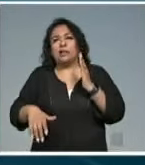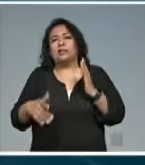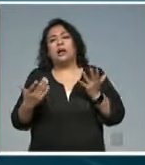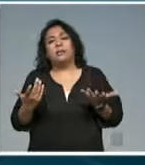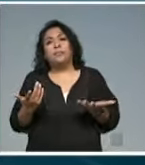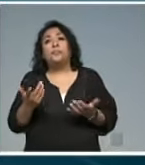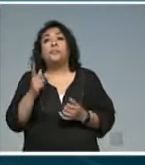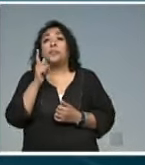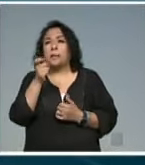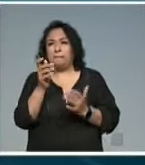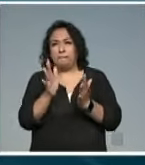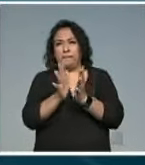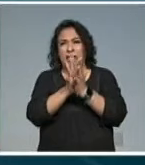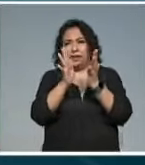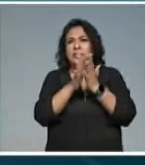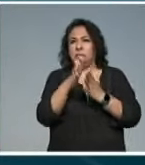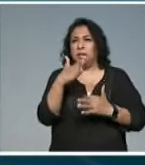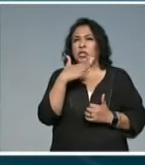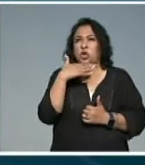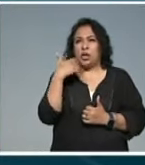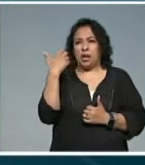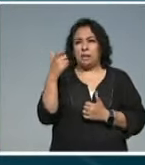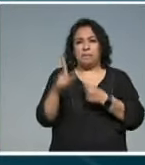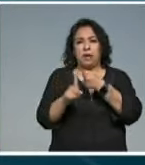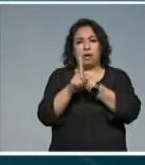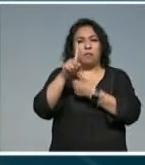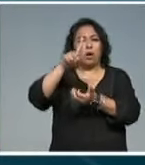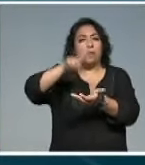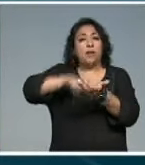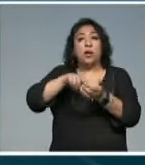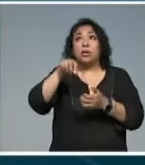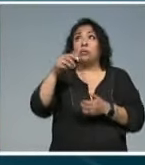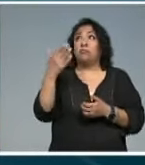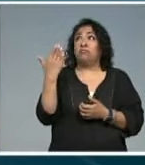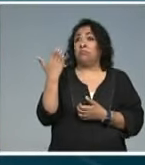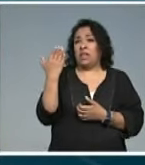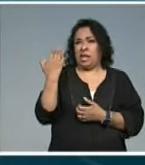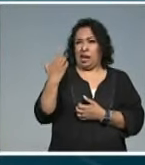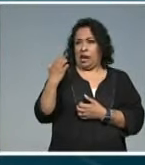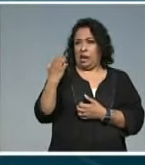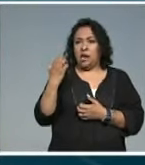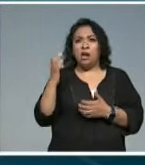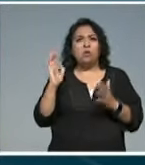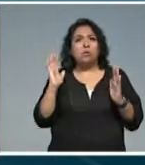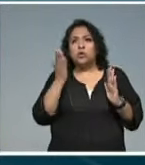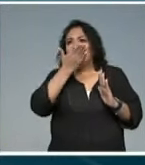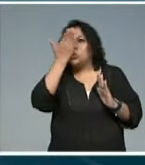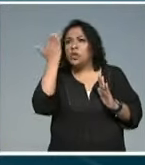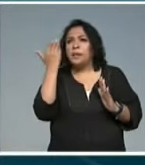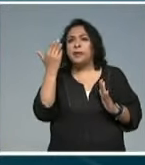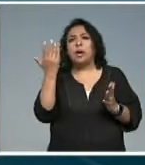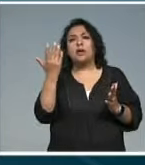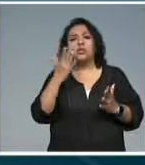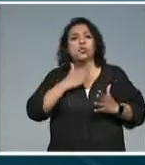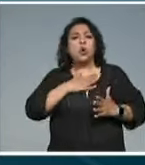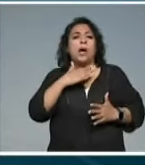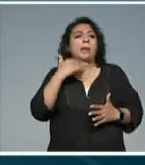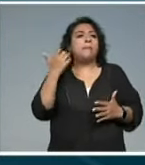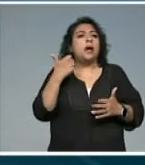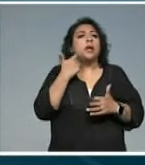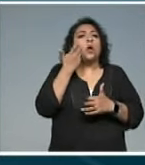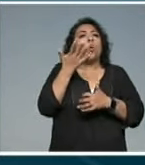análisis era la participación de Alemania en este conflicto. Hasta todavía enero no se sabía bien cuál era la postura de Alemania,